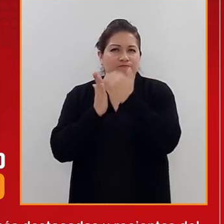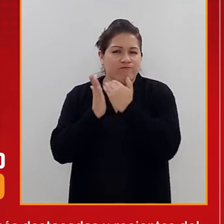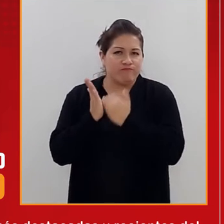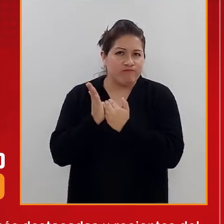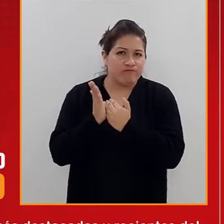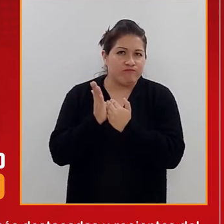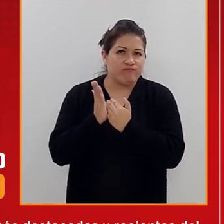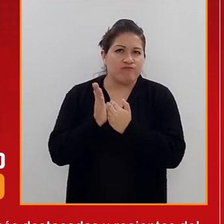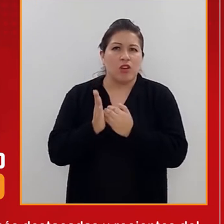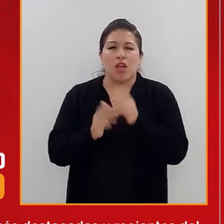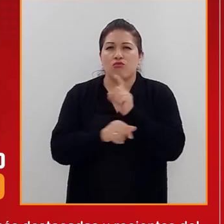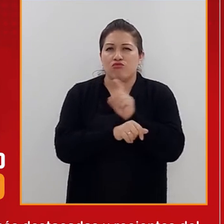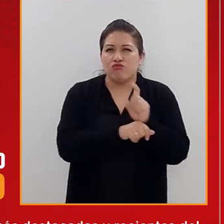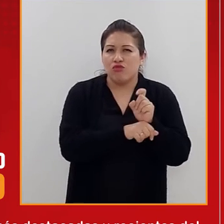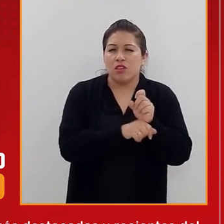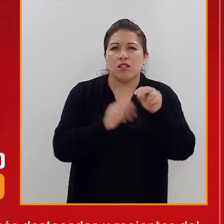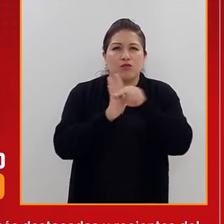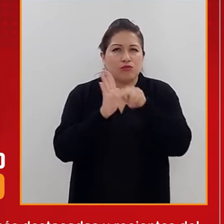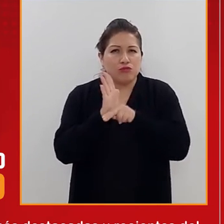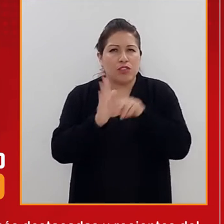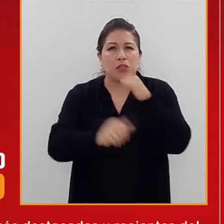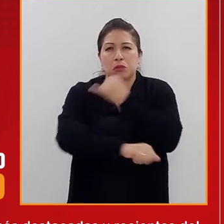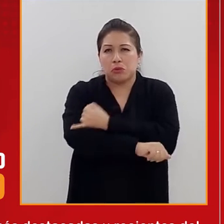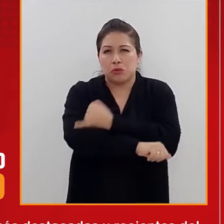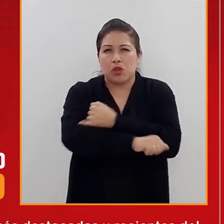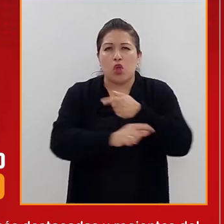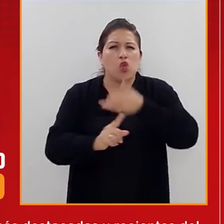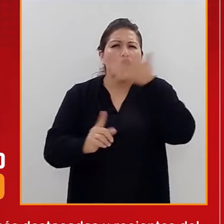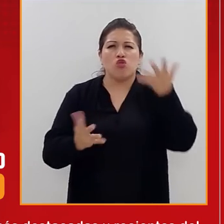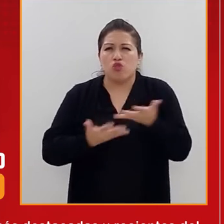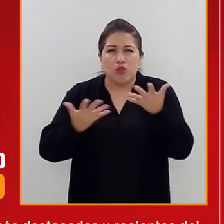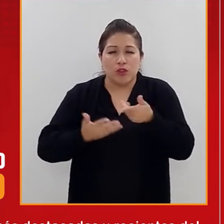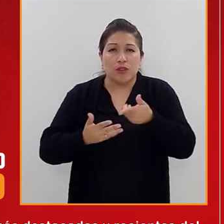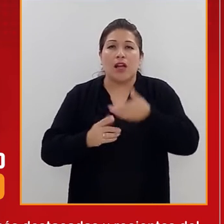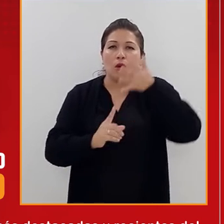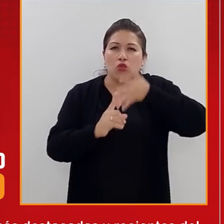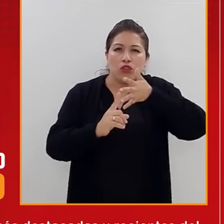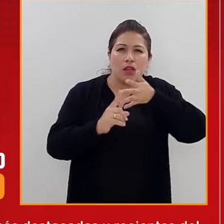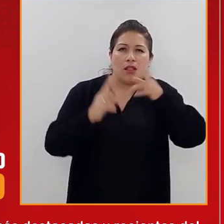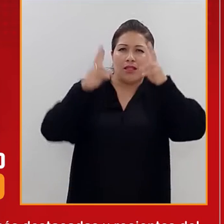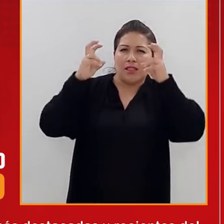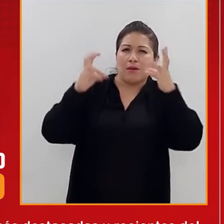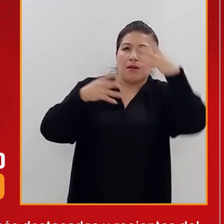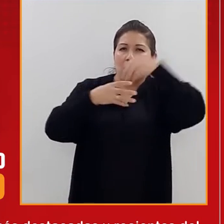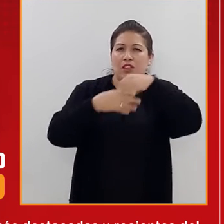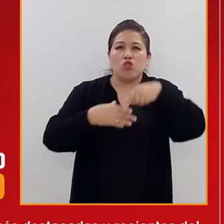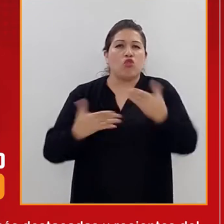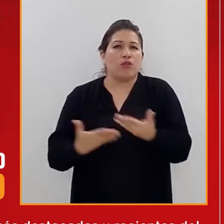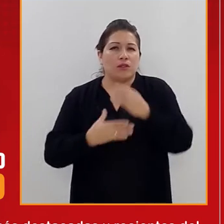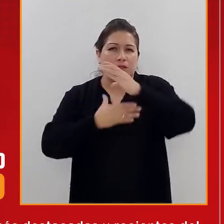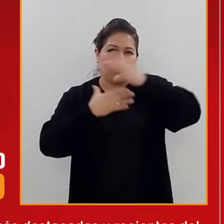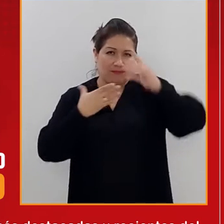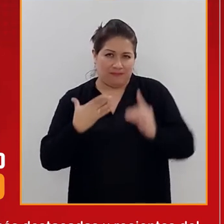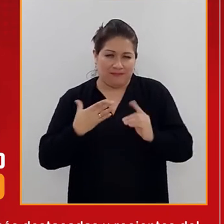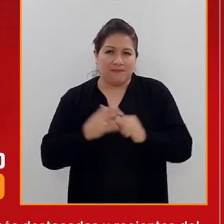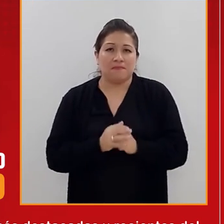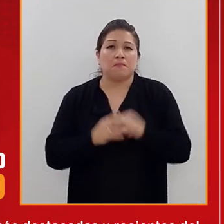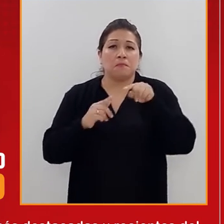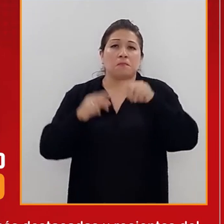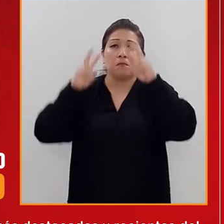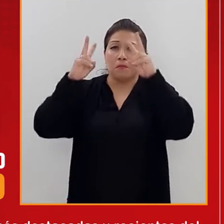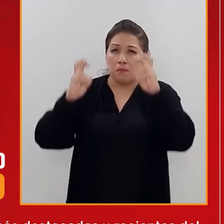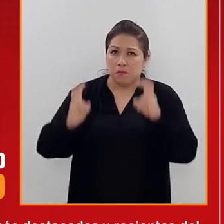ámbito académico, institucional y normativo que se encuentran en el Observatorio Nacional de la Discapacidad del